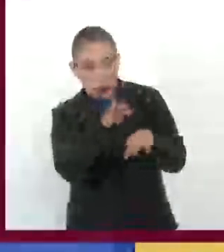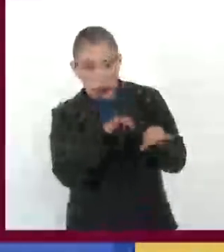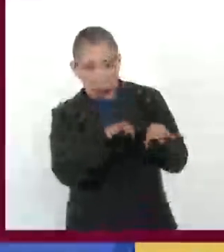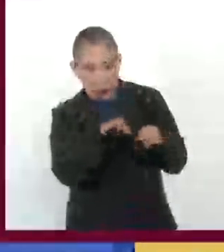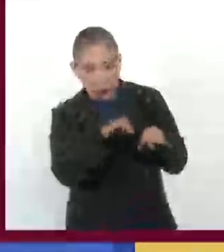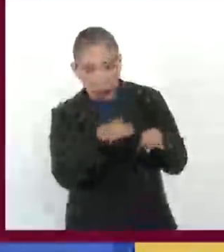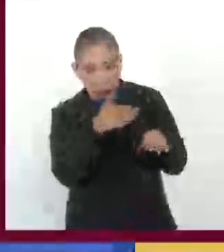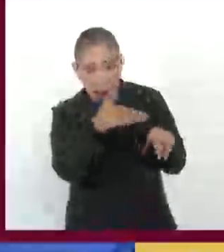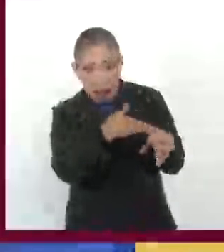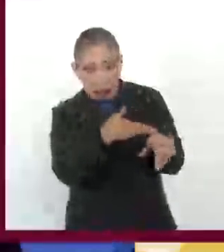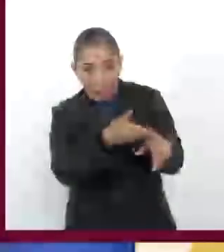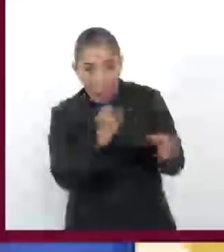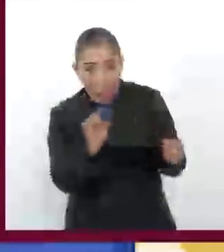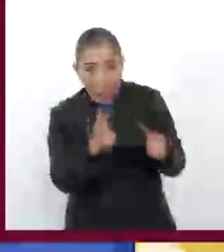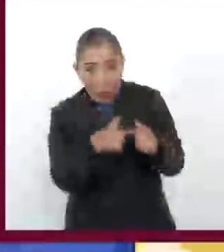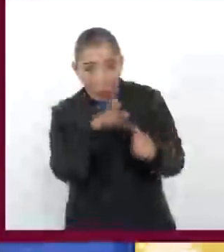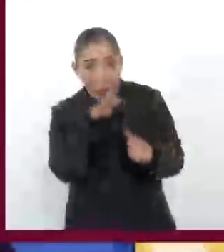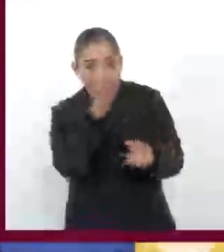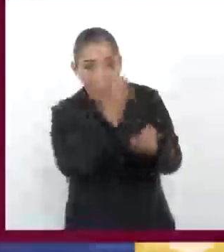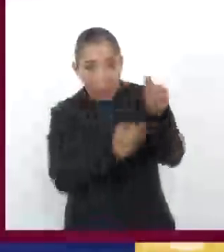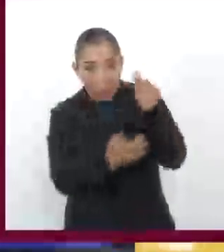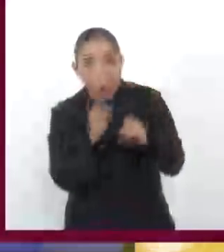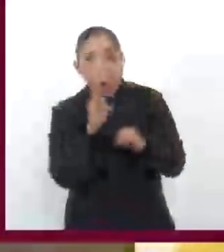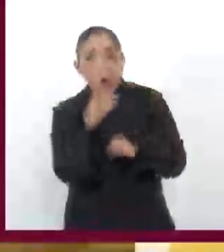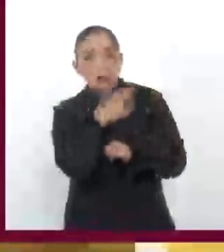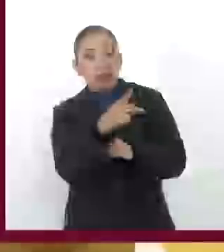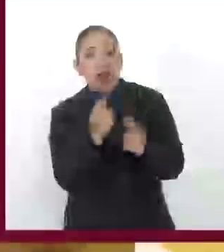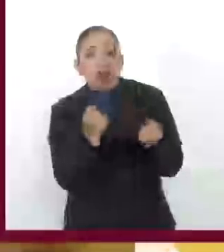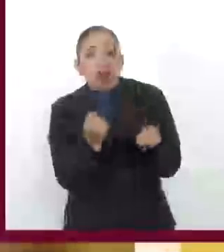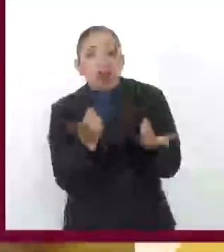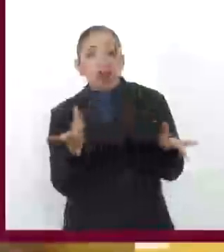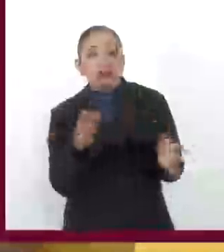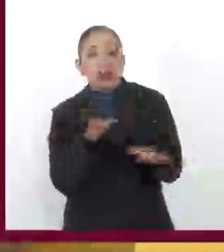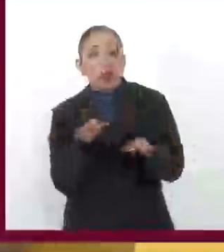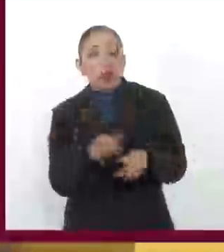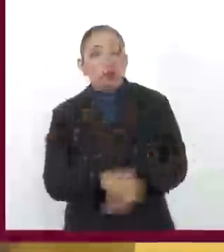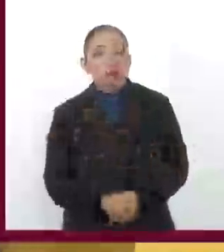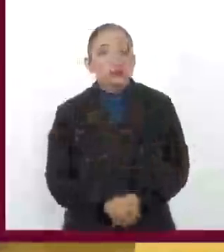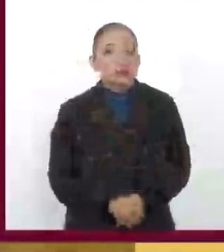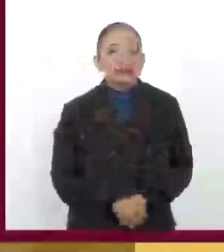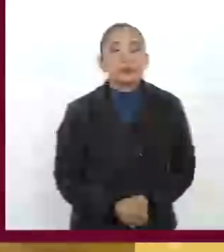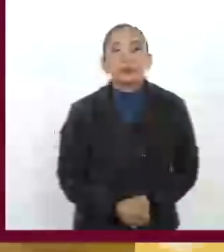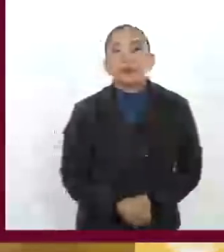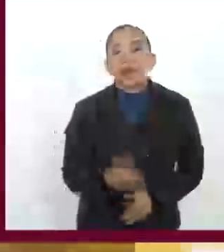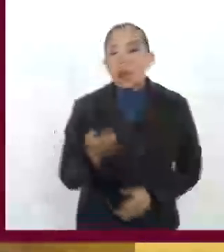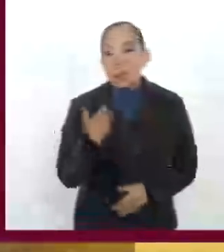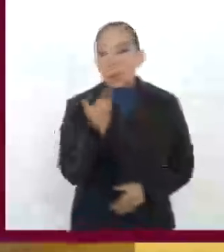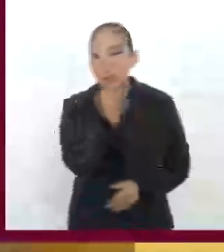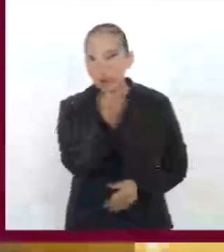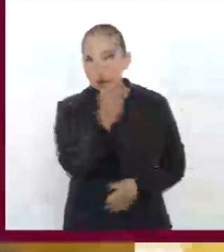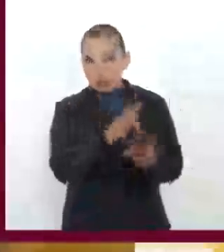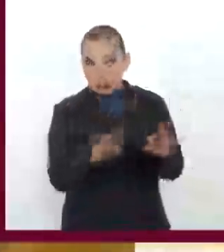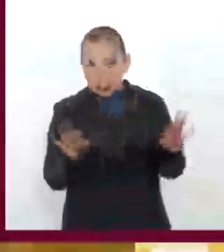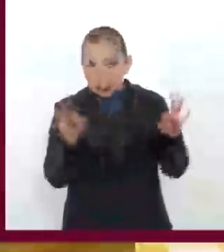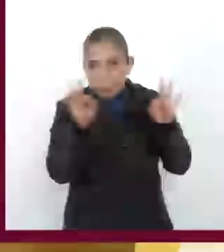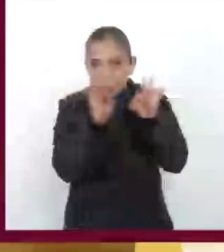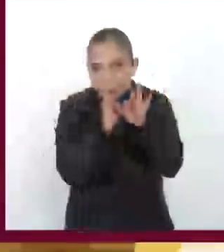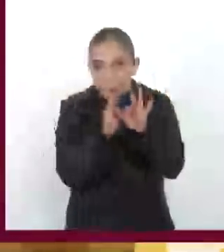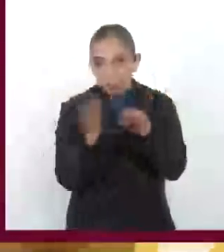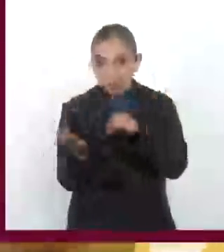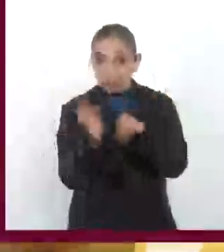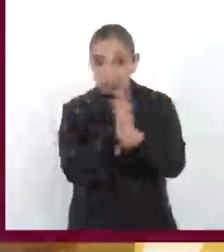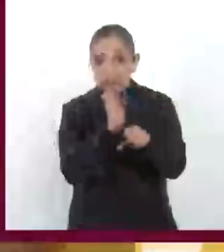por decirlo así, algún tipo de castigo por su maltrato o por su falta de honestidad. En este sentido es